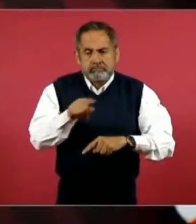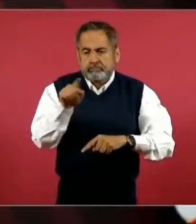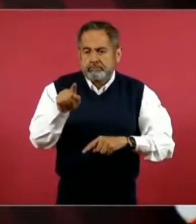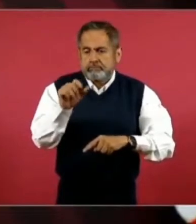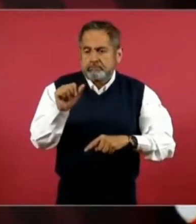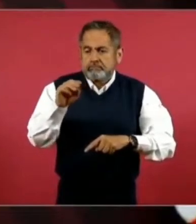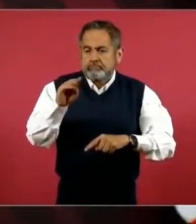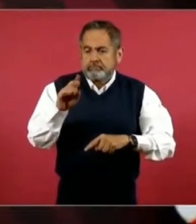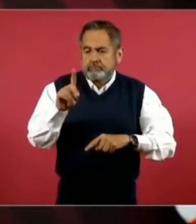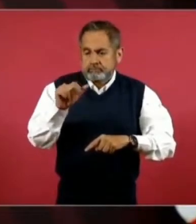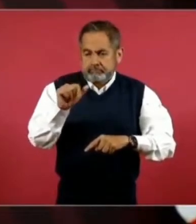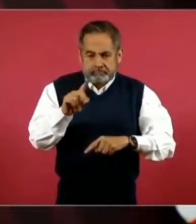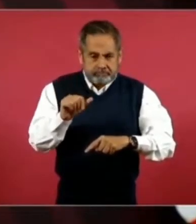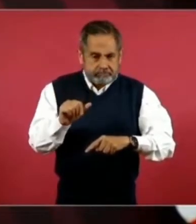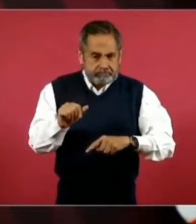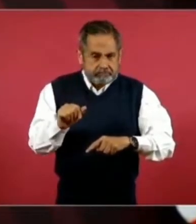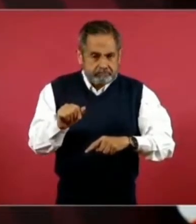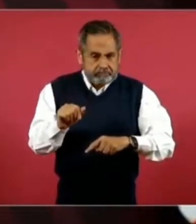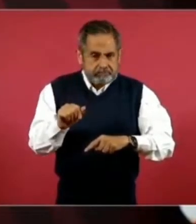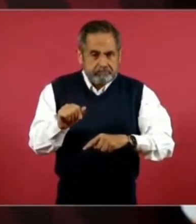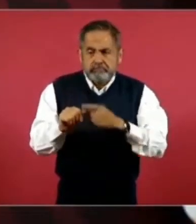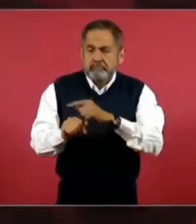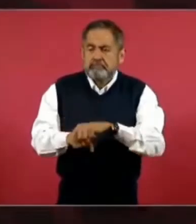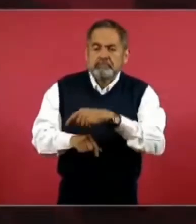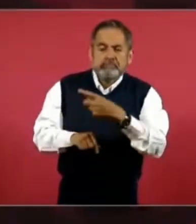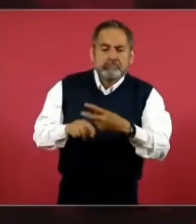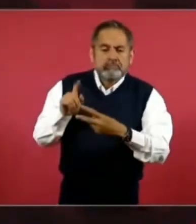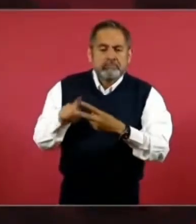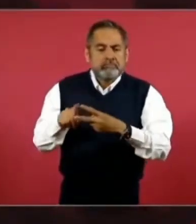Zambada y de